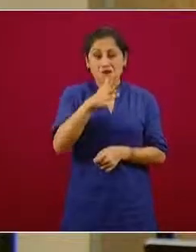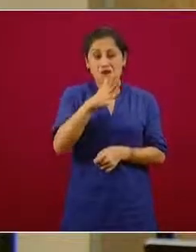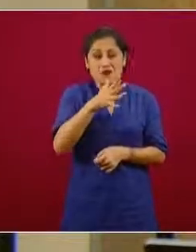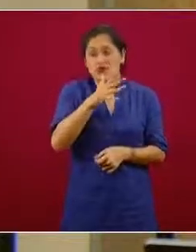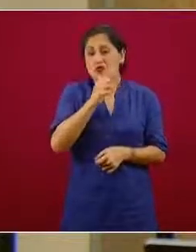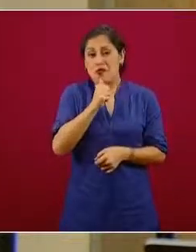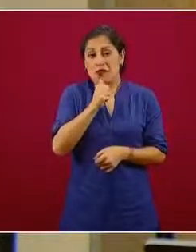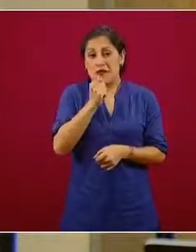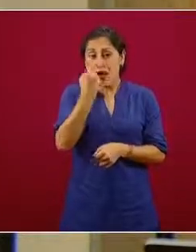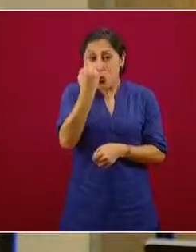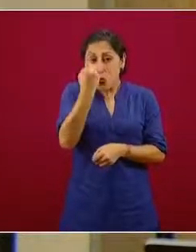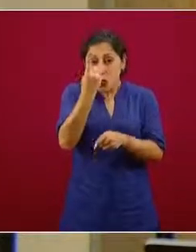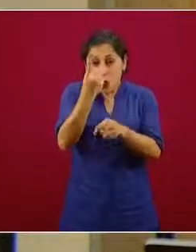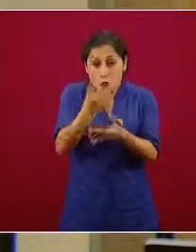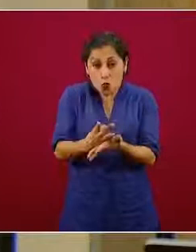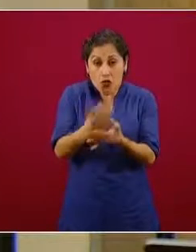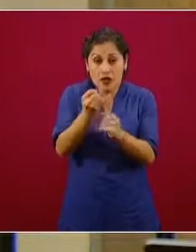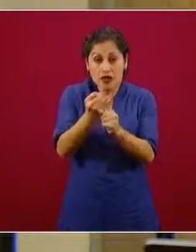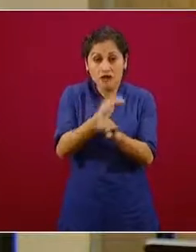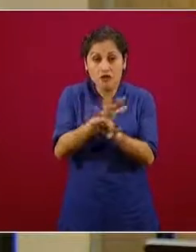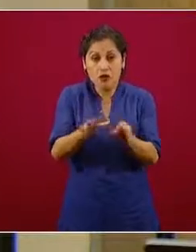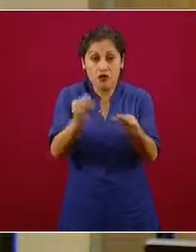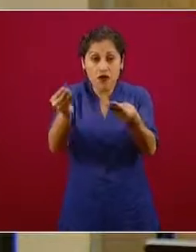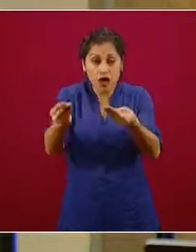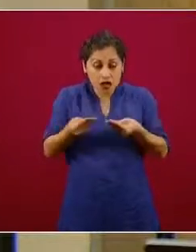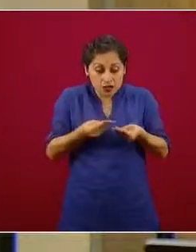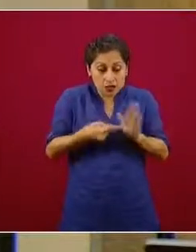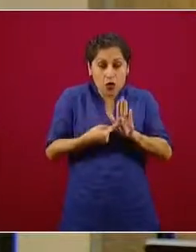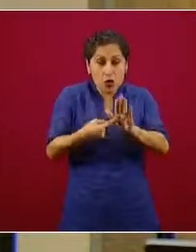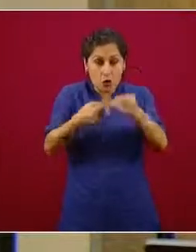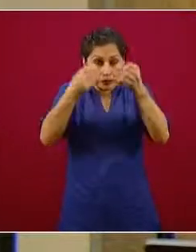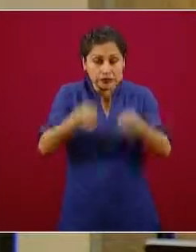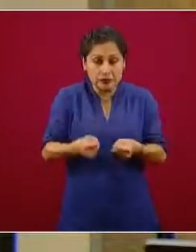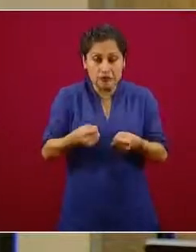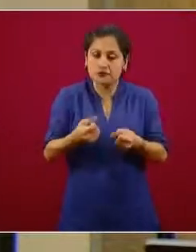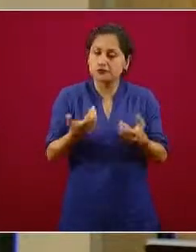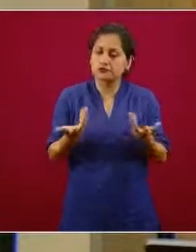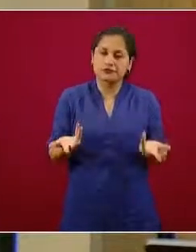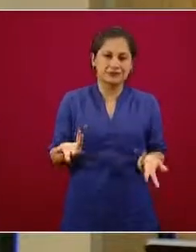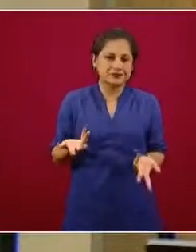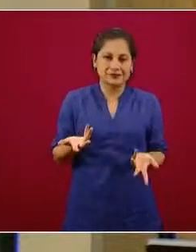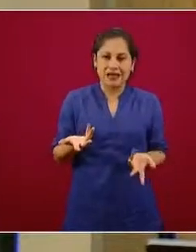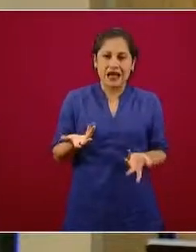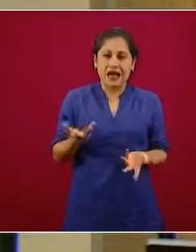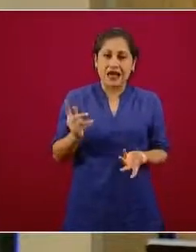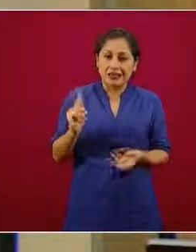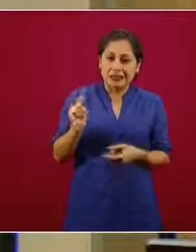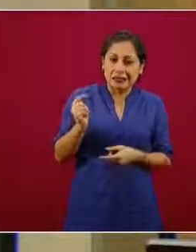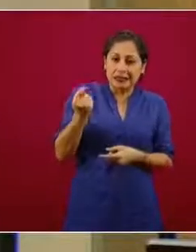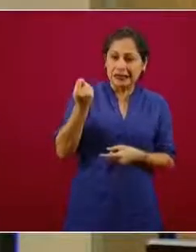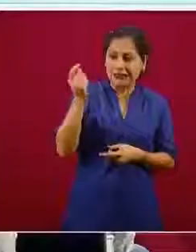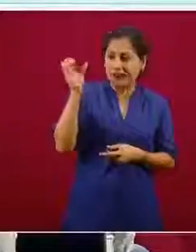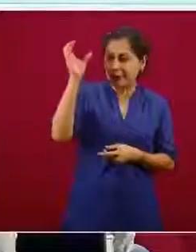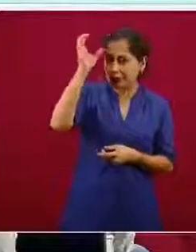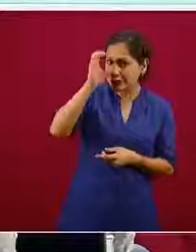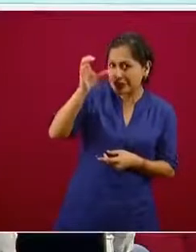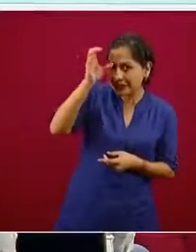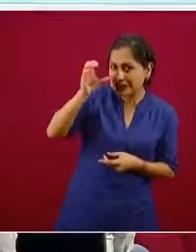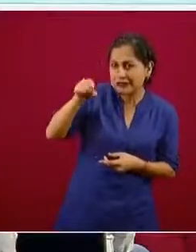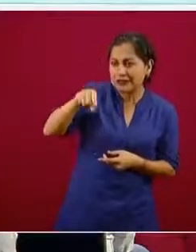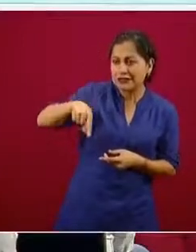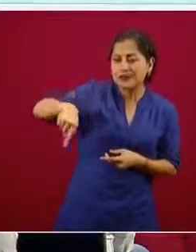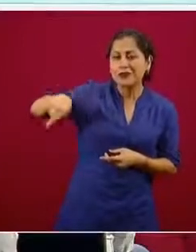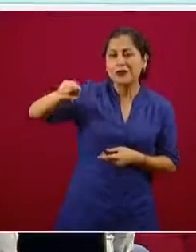funciona tampoco los recursos científicos y técnicos que consideran fenómenos tan complejos y